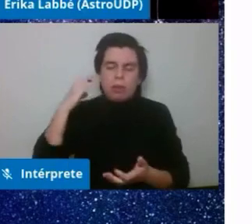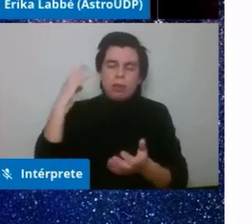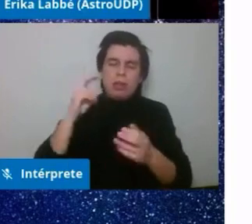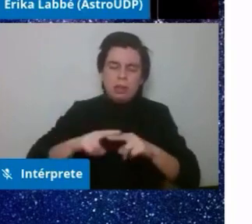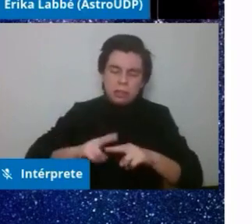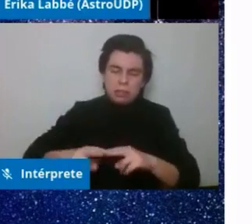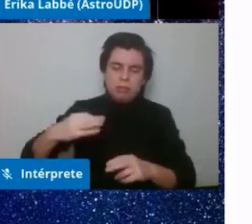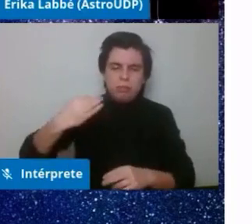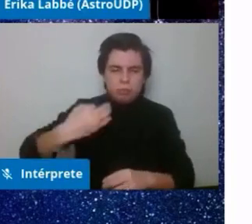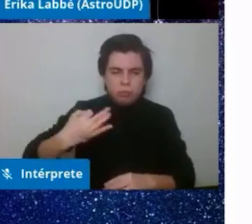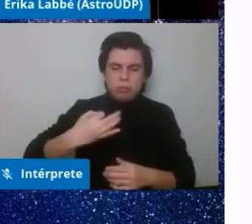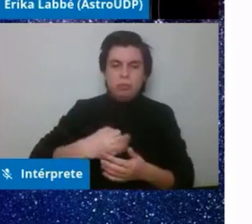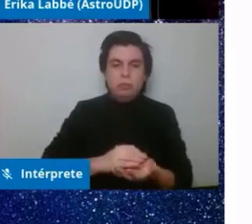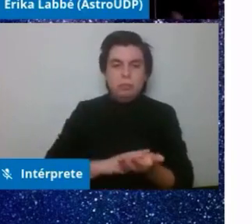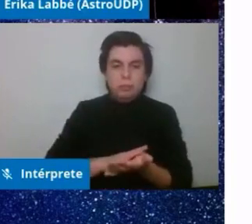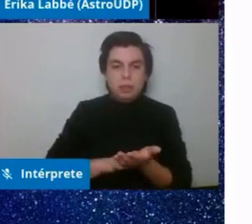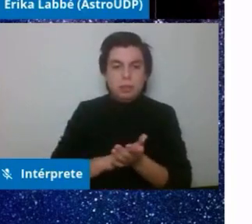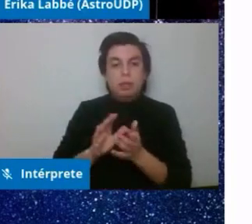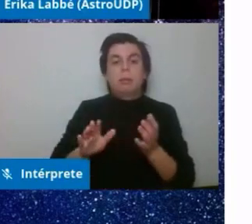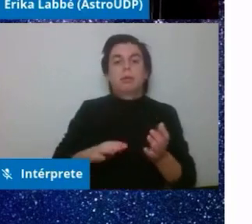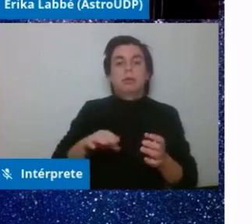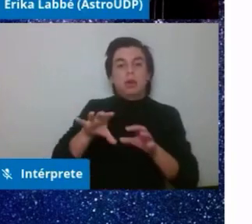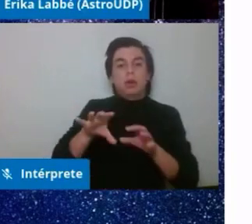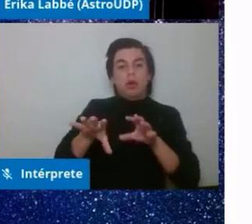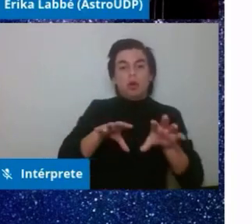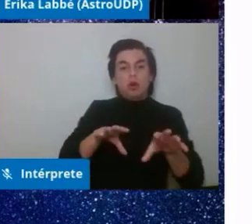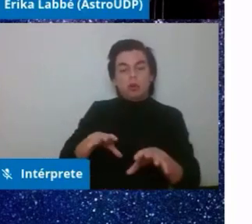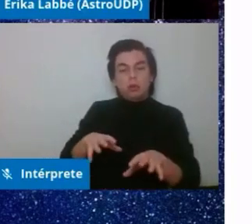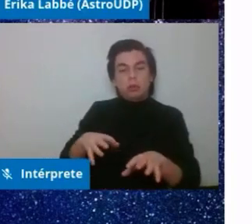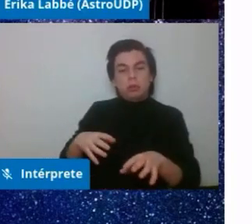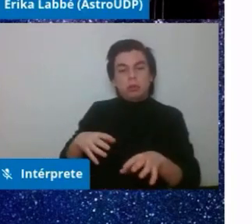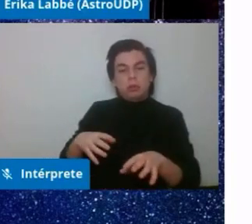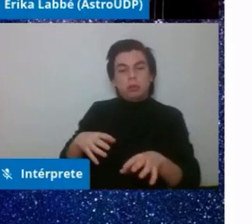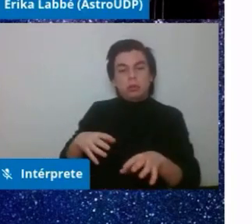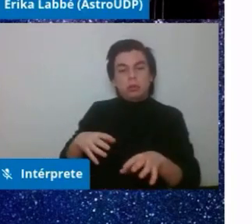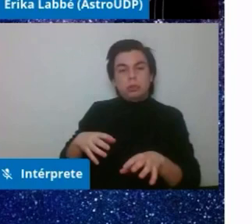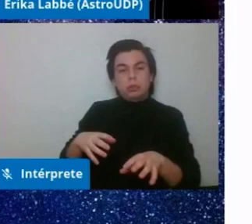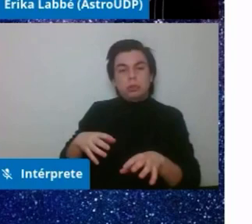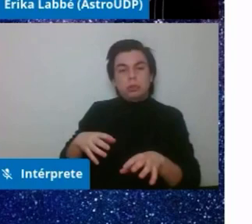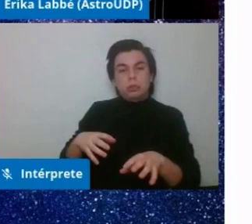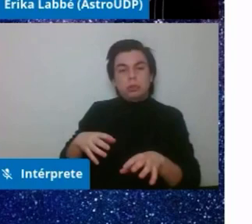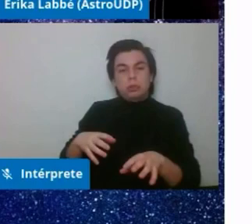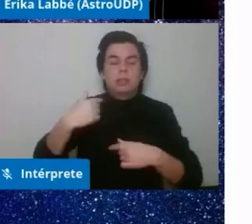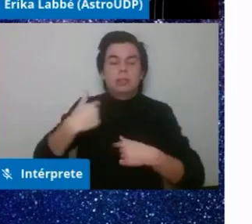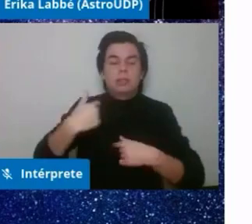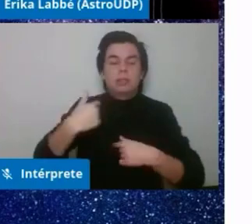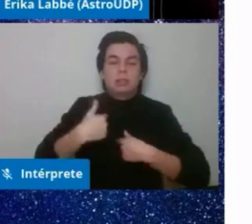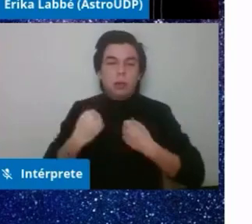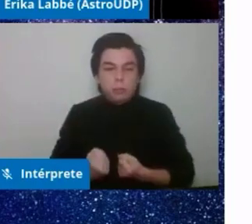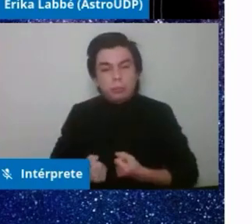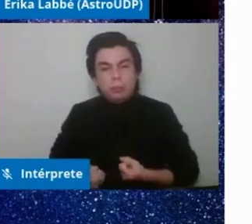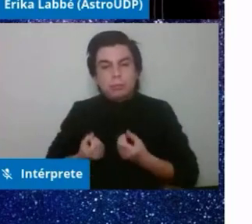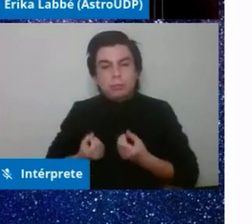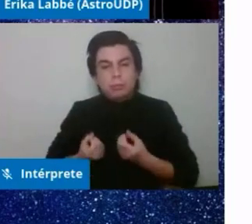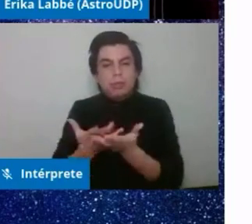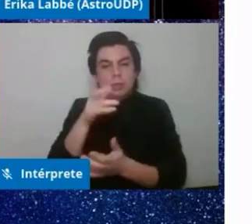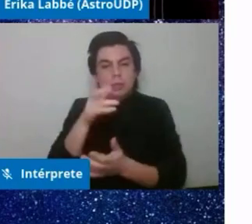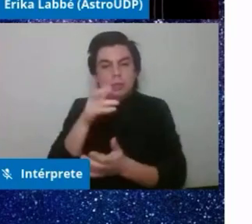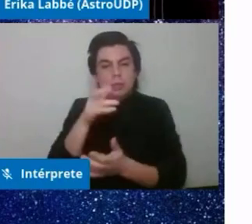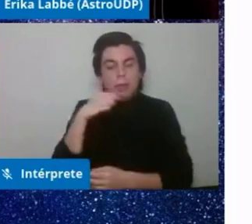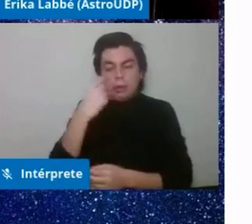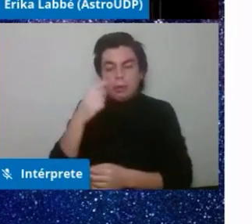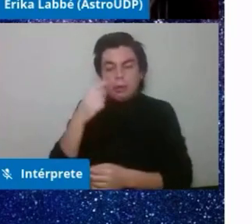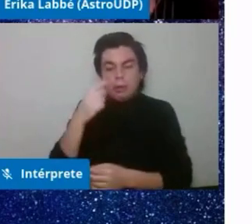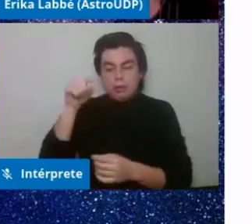diferentes que uno le va a otorgar a una persona para que pueda lograr lo mismo que otra persona bajo condiciones